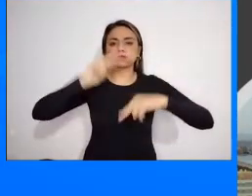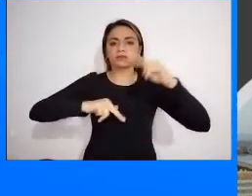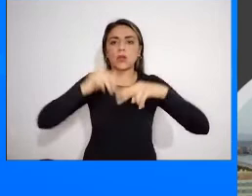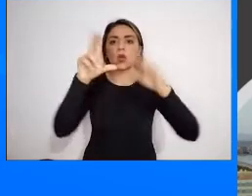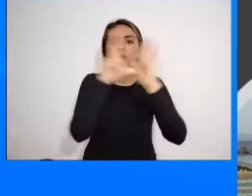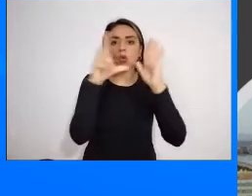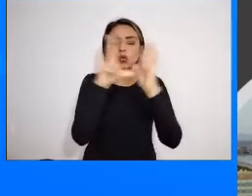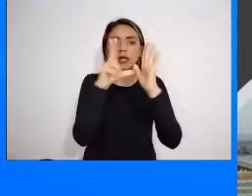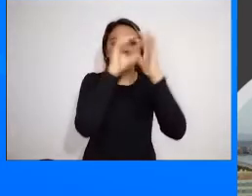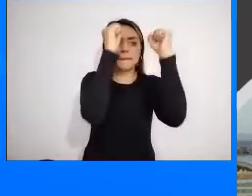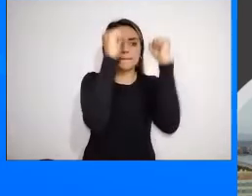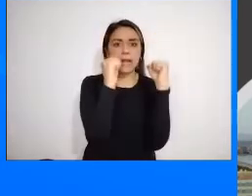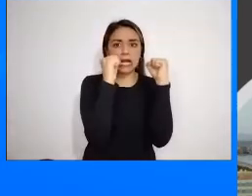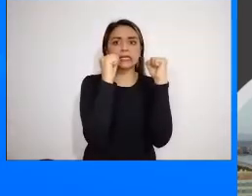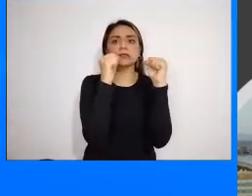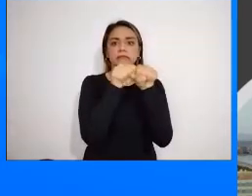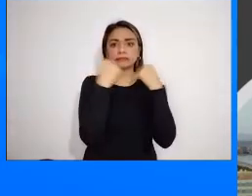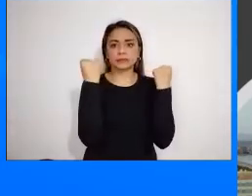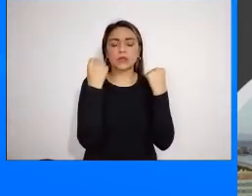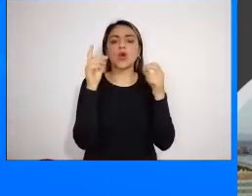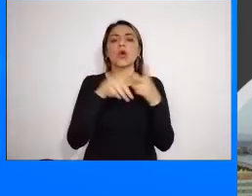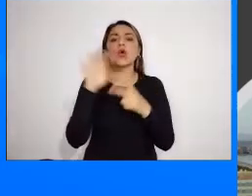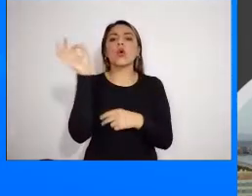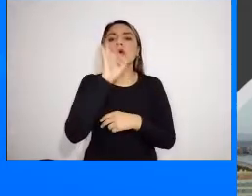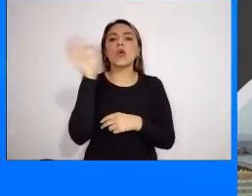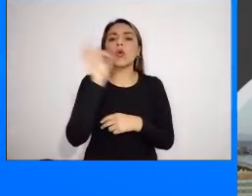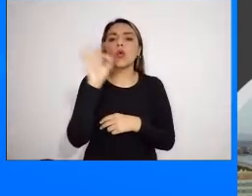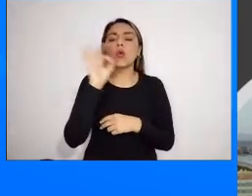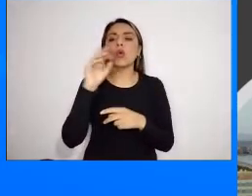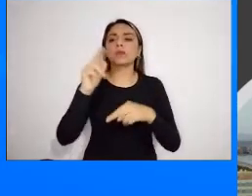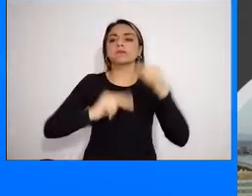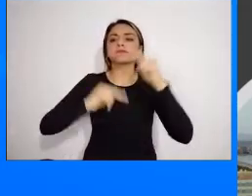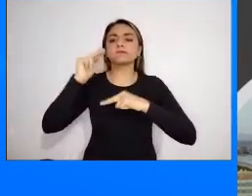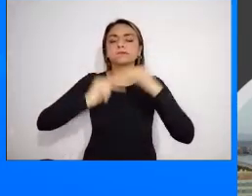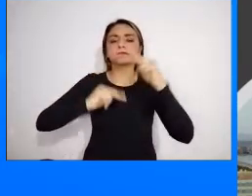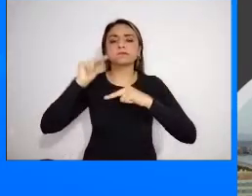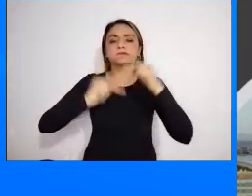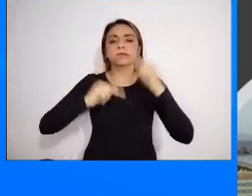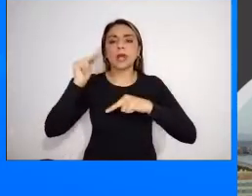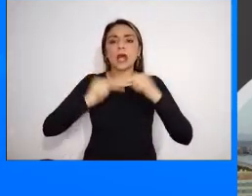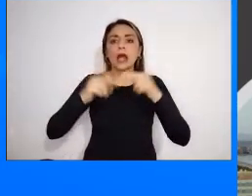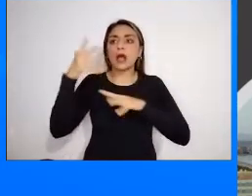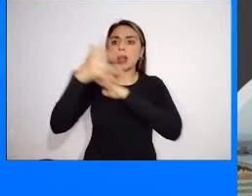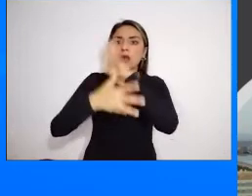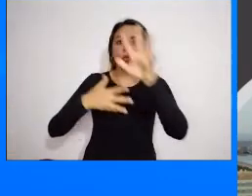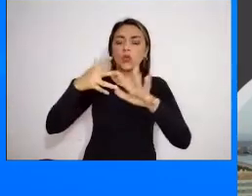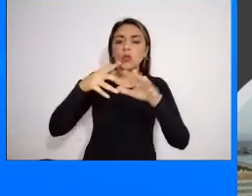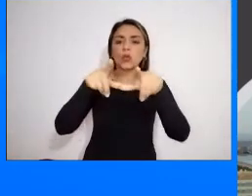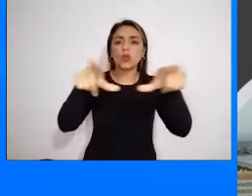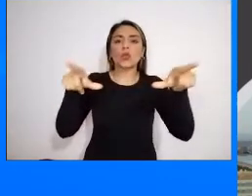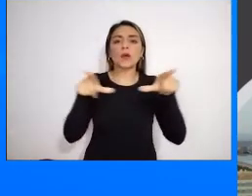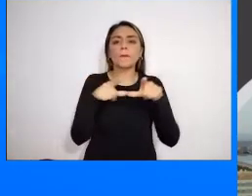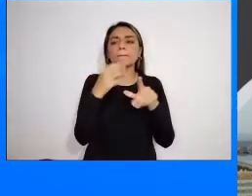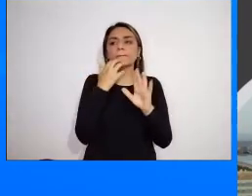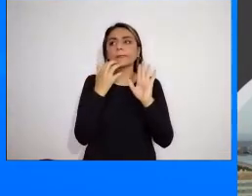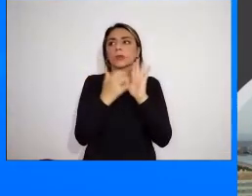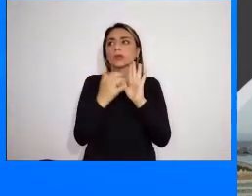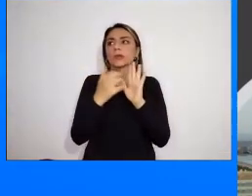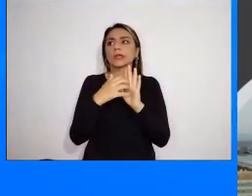hotel, cuando se va a construir inclusive un atractivo como, por